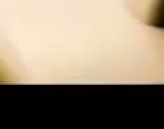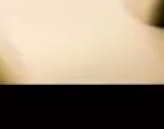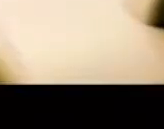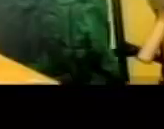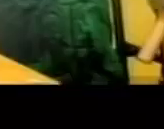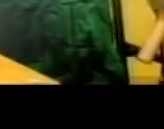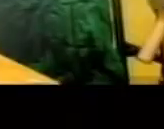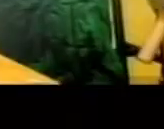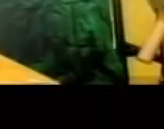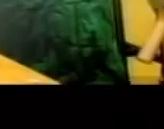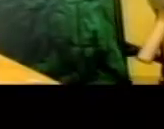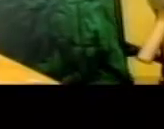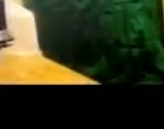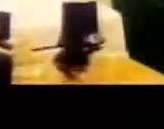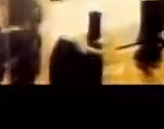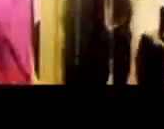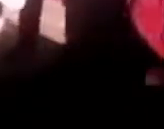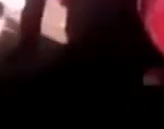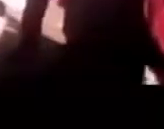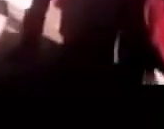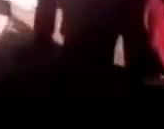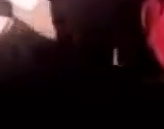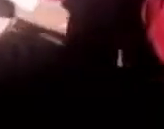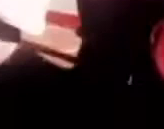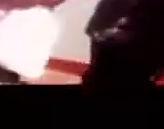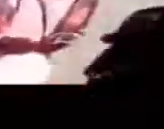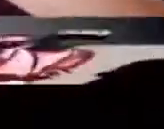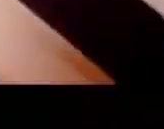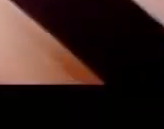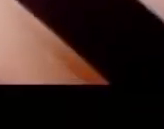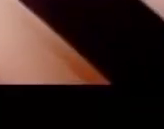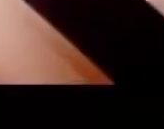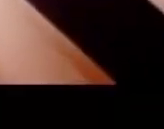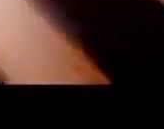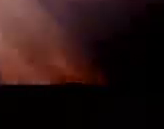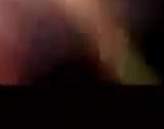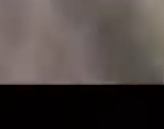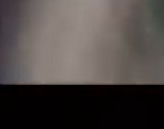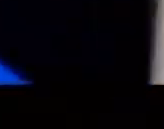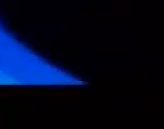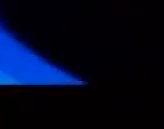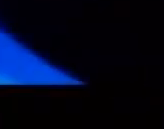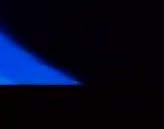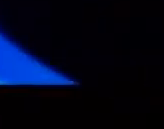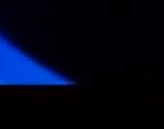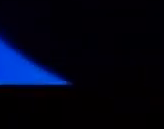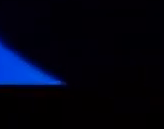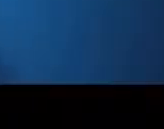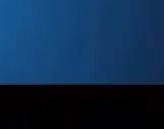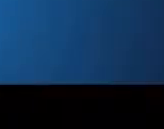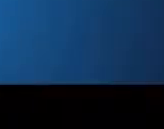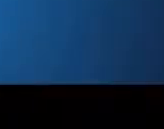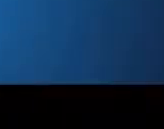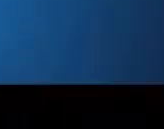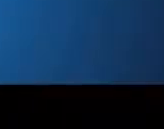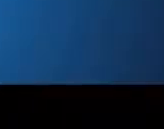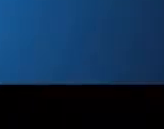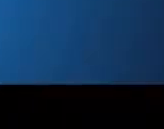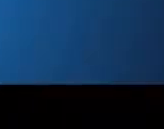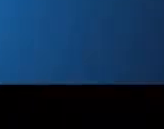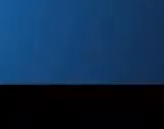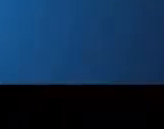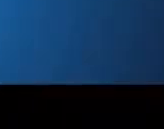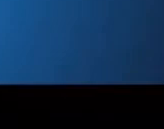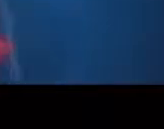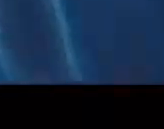de forma correcta. Evitar tocar personas y superficies. No tocarte la boca, la nariz ni los ojos. No